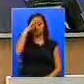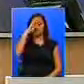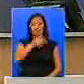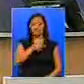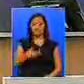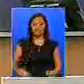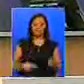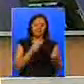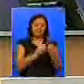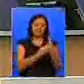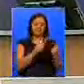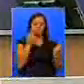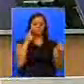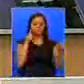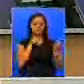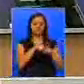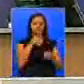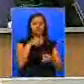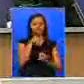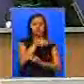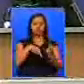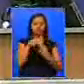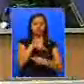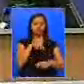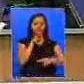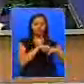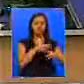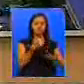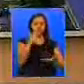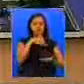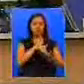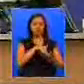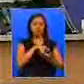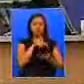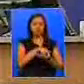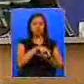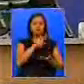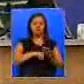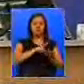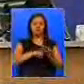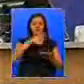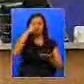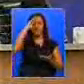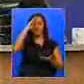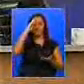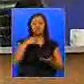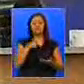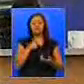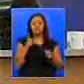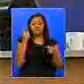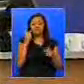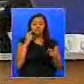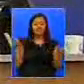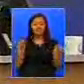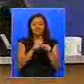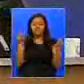poder conocer también industrias intermedias y conocer un poco más de su agenda de industrialización. Mire, el Ecuador se está planteando una agenda